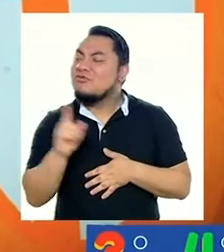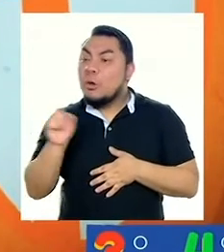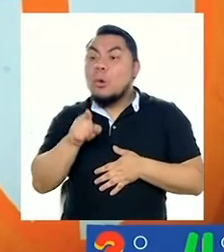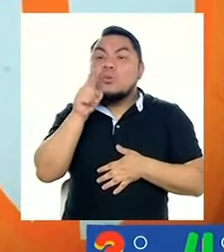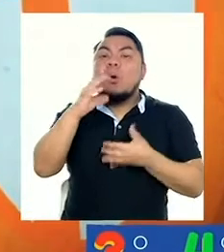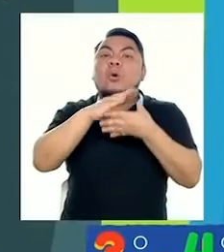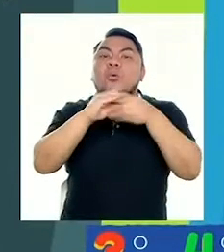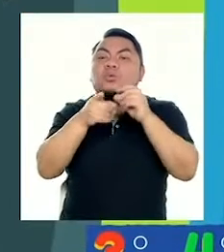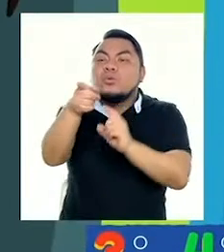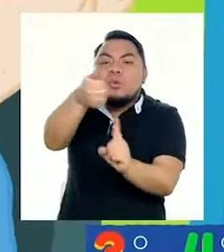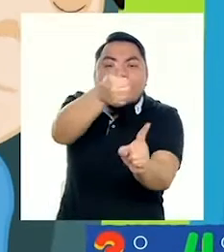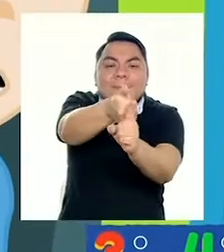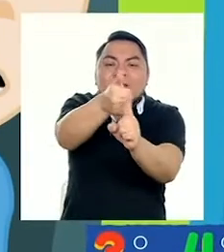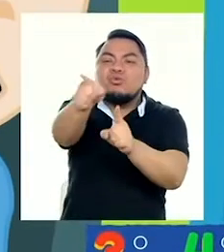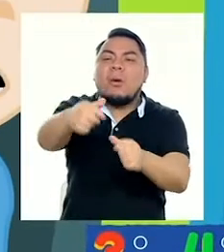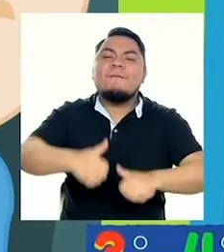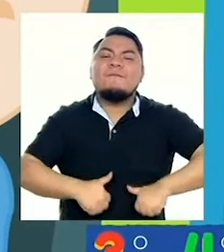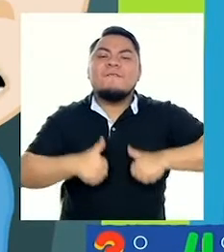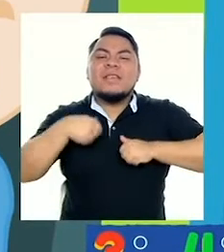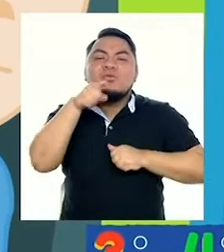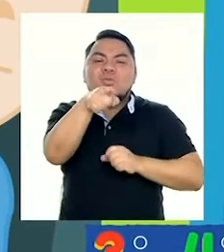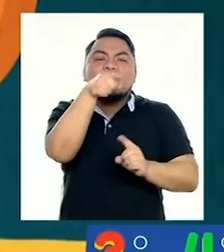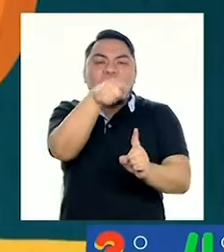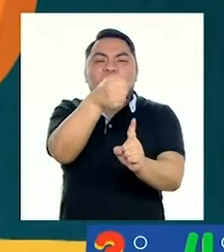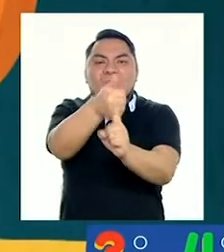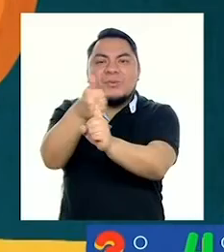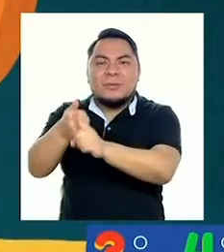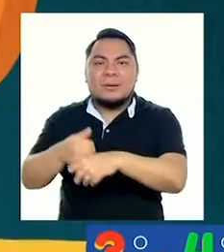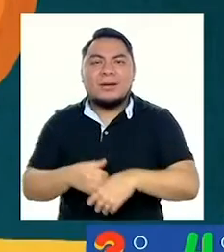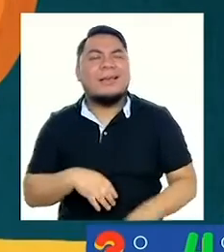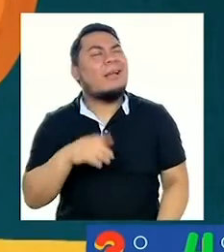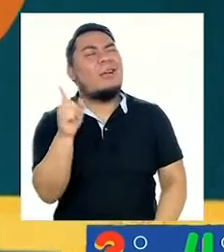de uno mismo. Nada que ver, Bartolo.